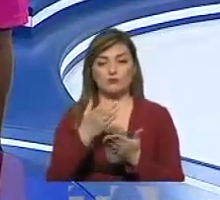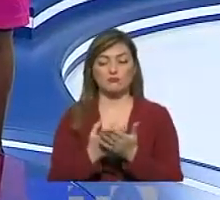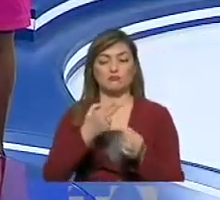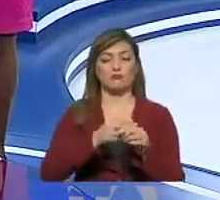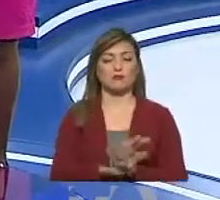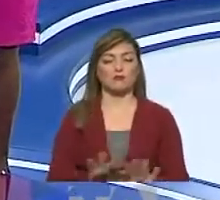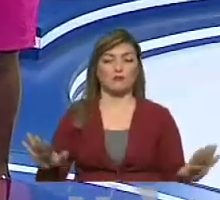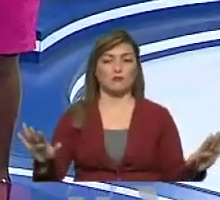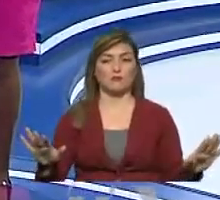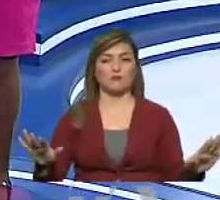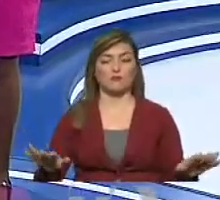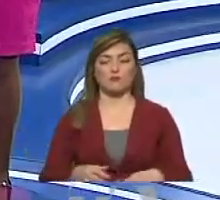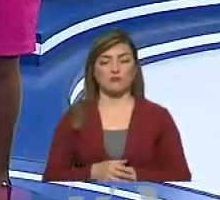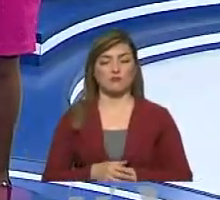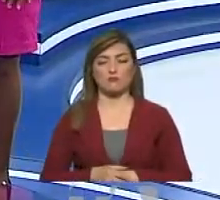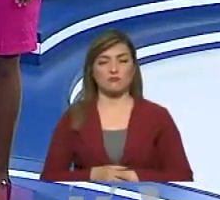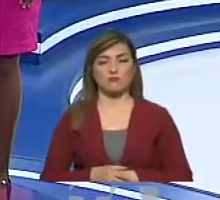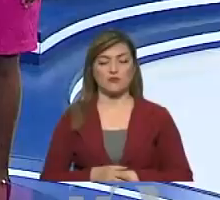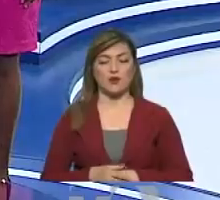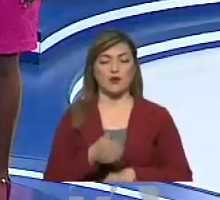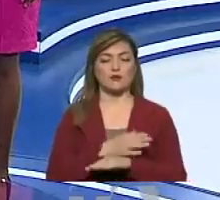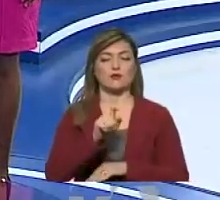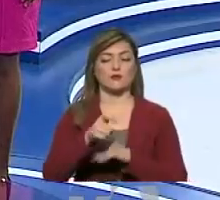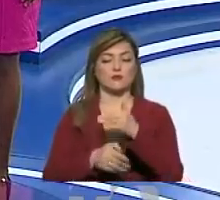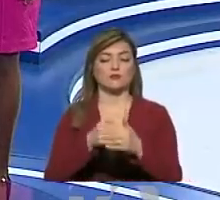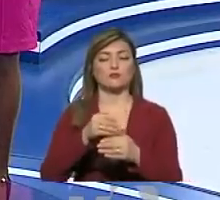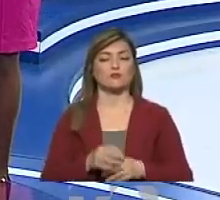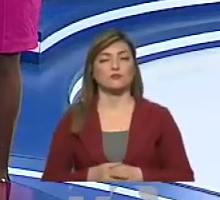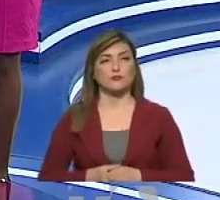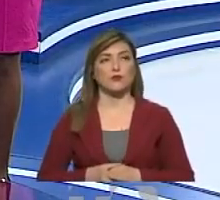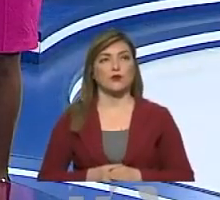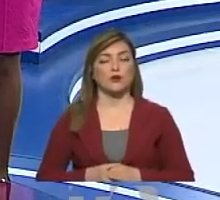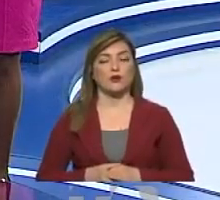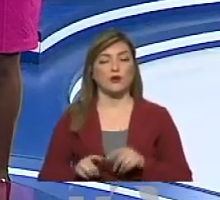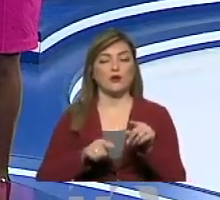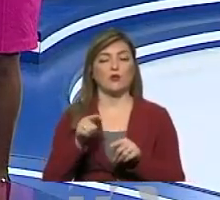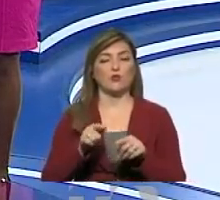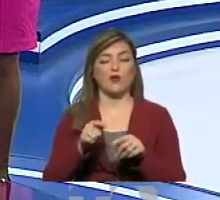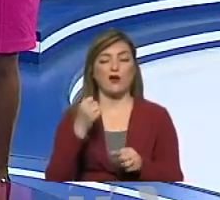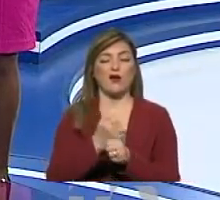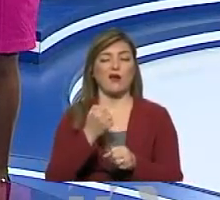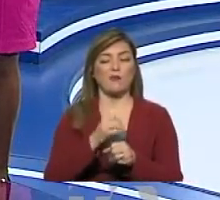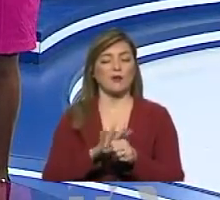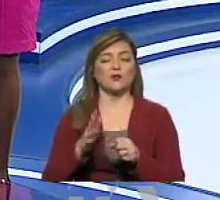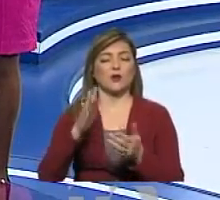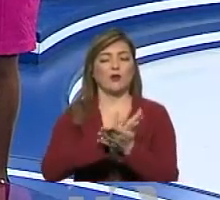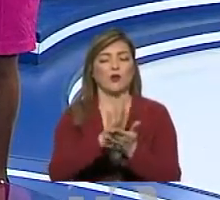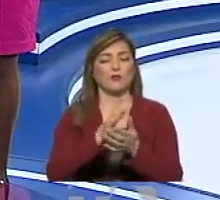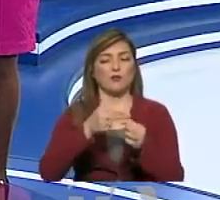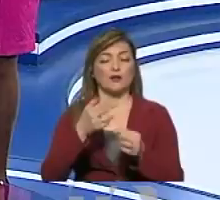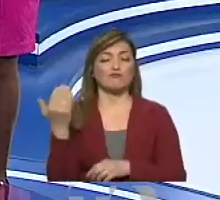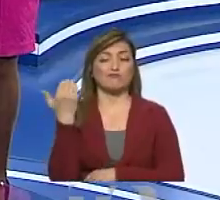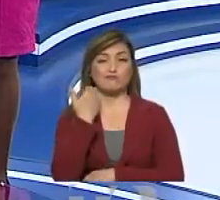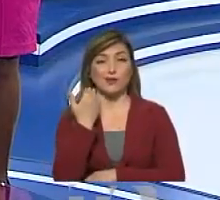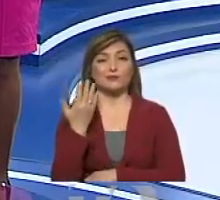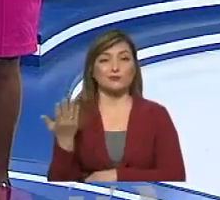pasado. Como que borrón y cuenta nueva, ¿no? Exactamente. Hay muchos que se dice que han perdido el año. No es una pérdida de año real porque la ley no lo